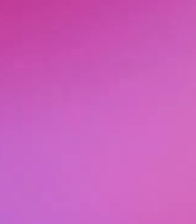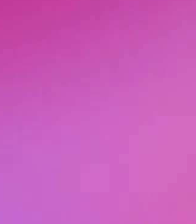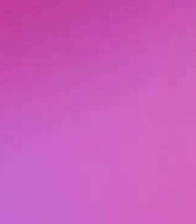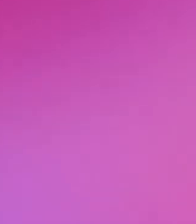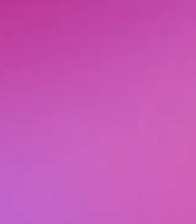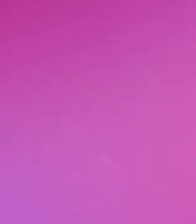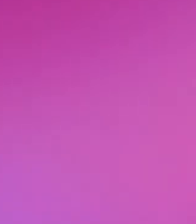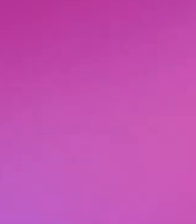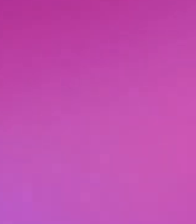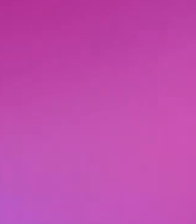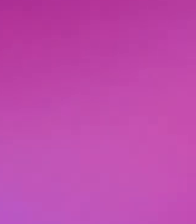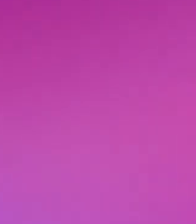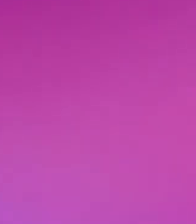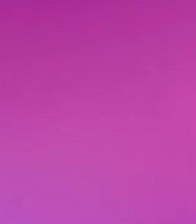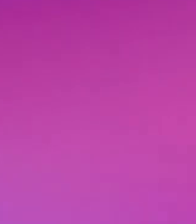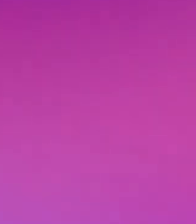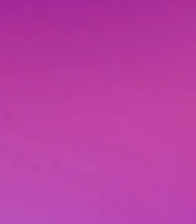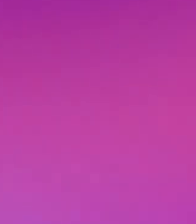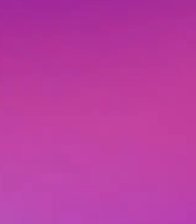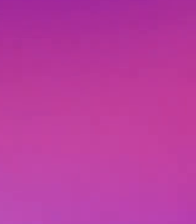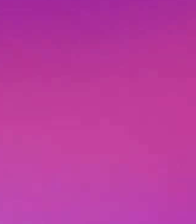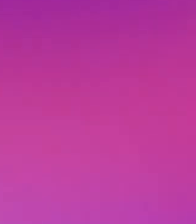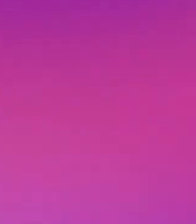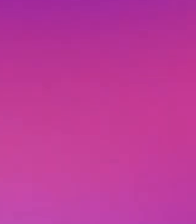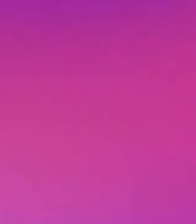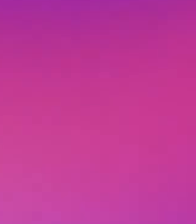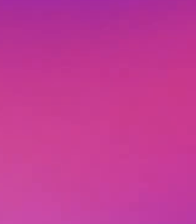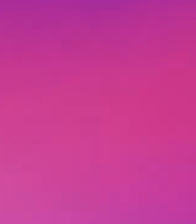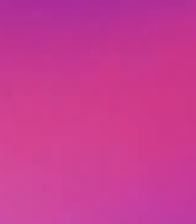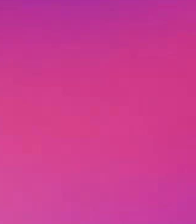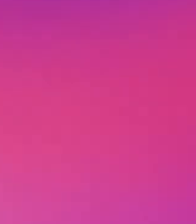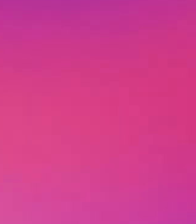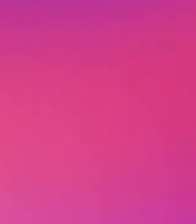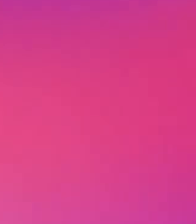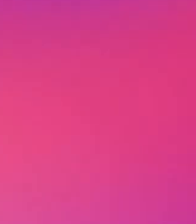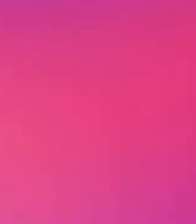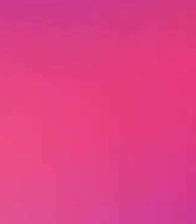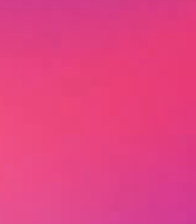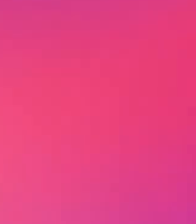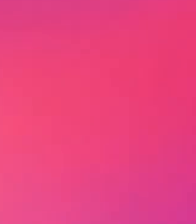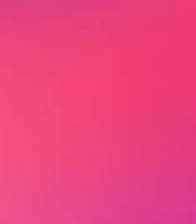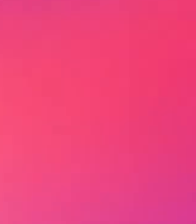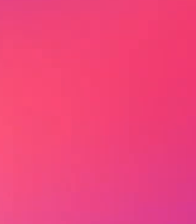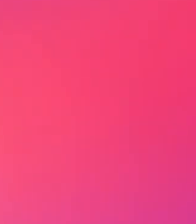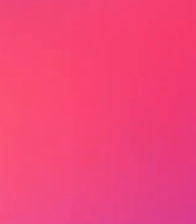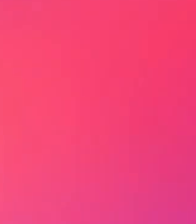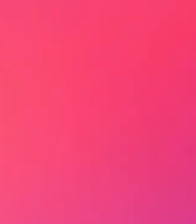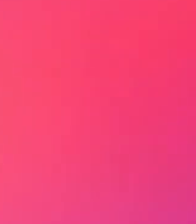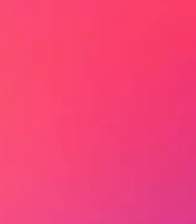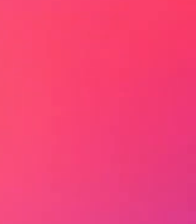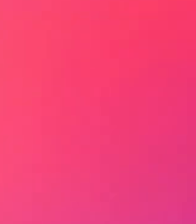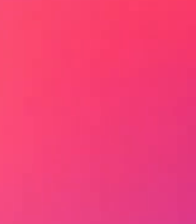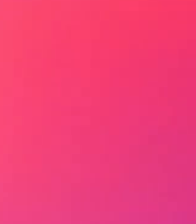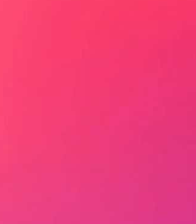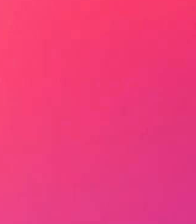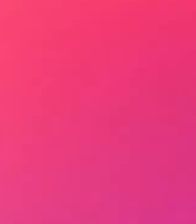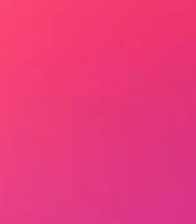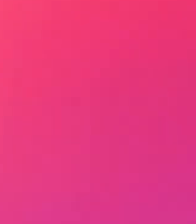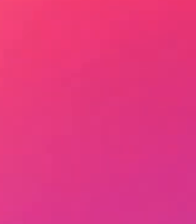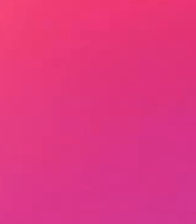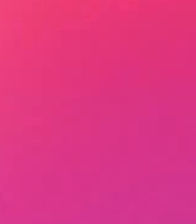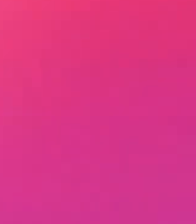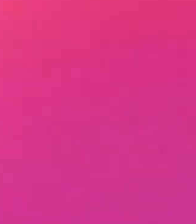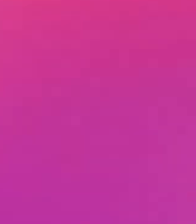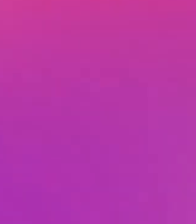Distancia. El número de teléfono para secundaria es el 55 36 01 71 23.